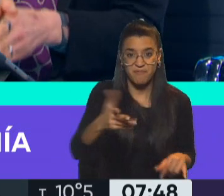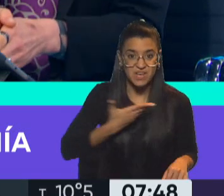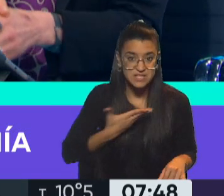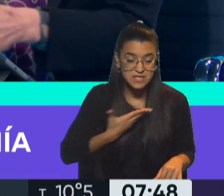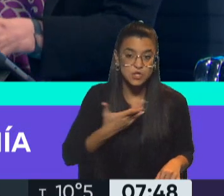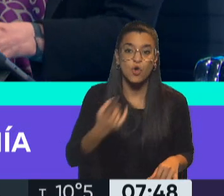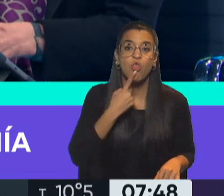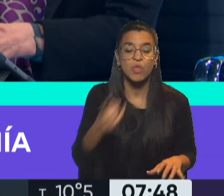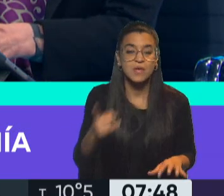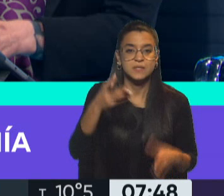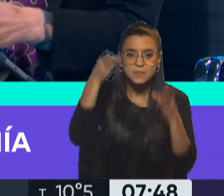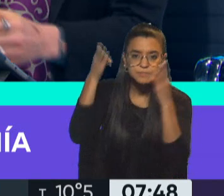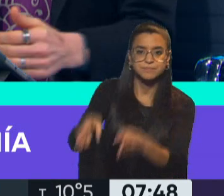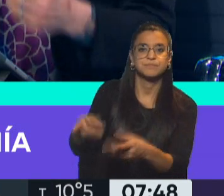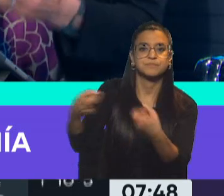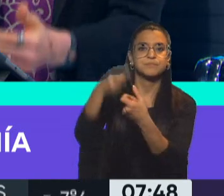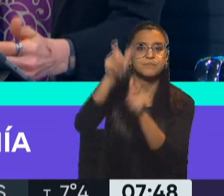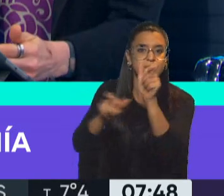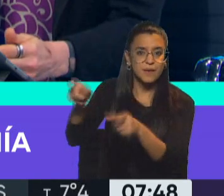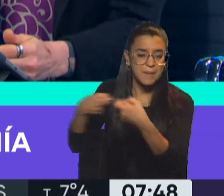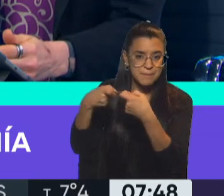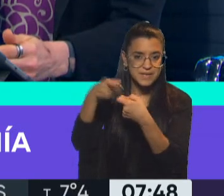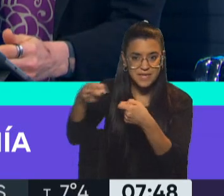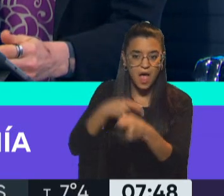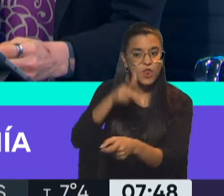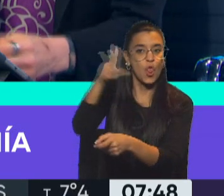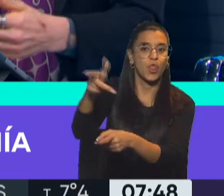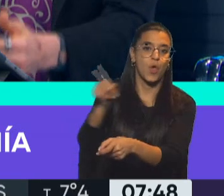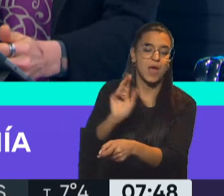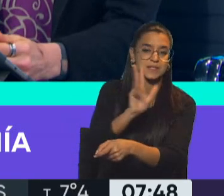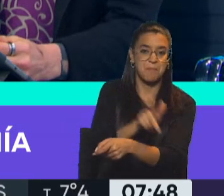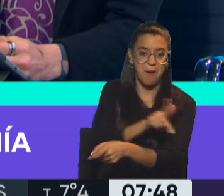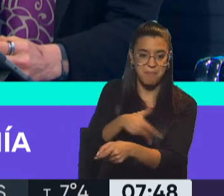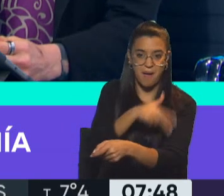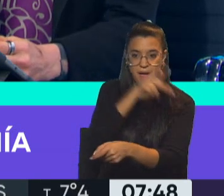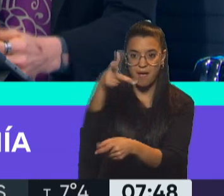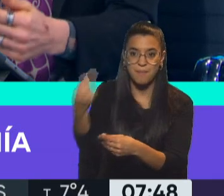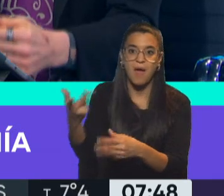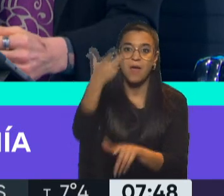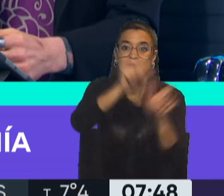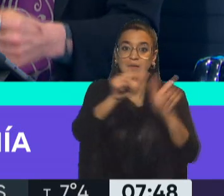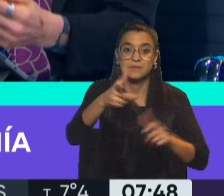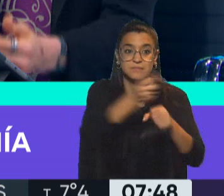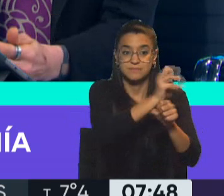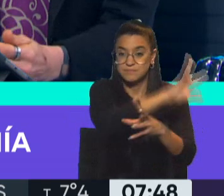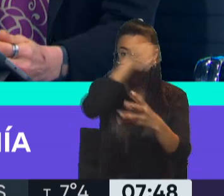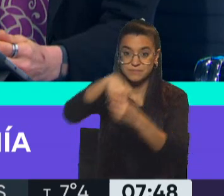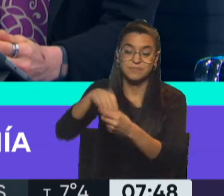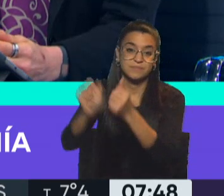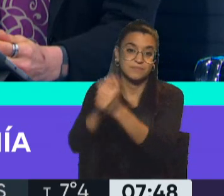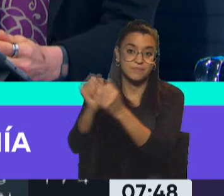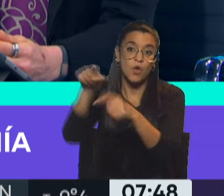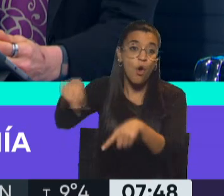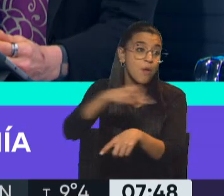dicen dirigido a los empresarios para que avancen también con sumar a trabajadores en sus plantas que hoy son